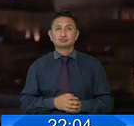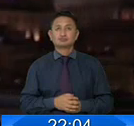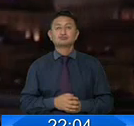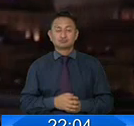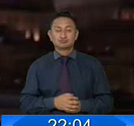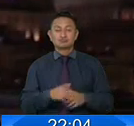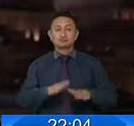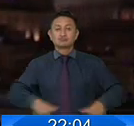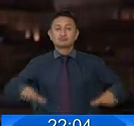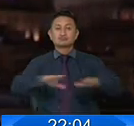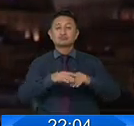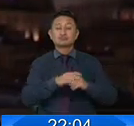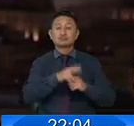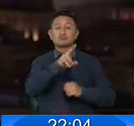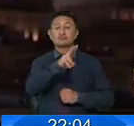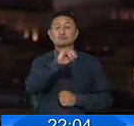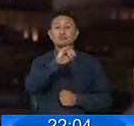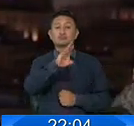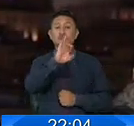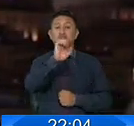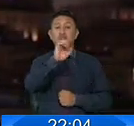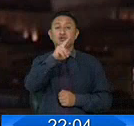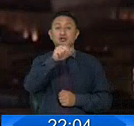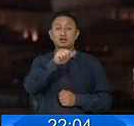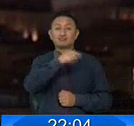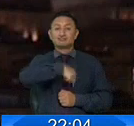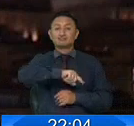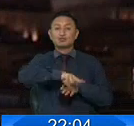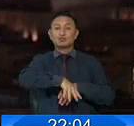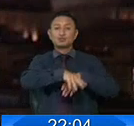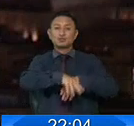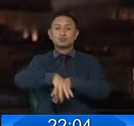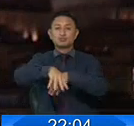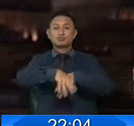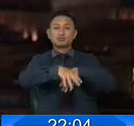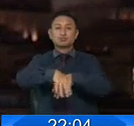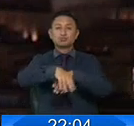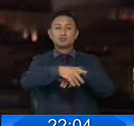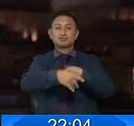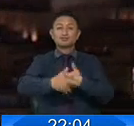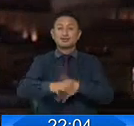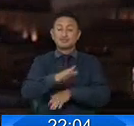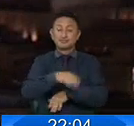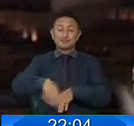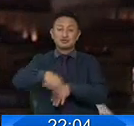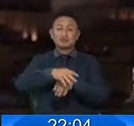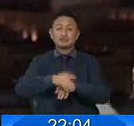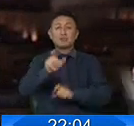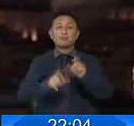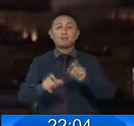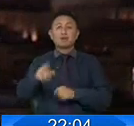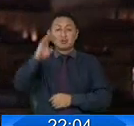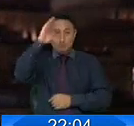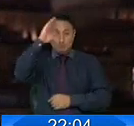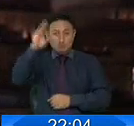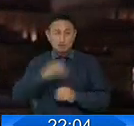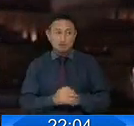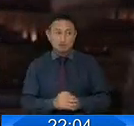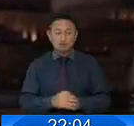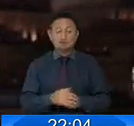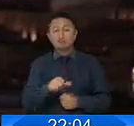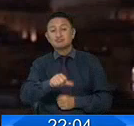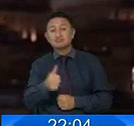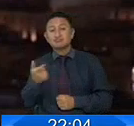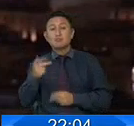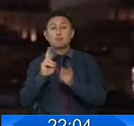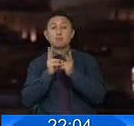En el sector de la Vicentina se llevó a cabo el desfile histórico de la confraternidad. Moradores, policía, además de